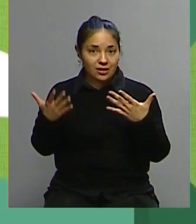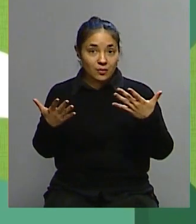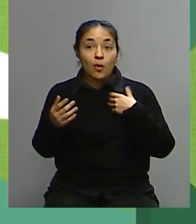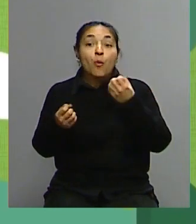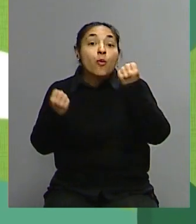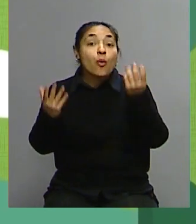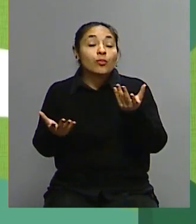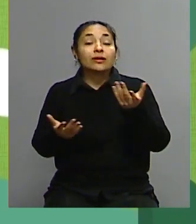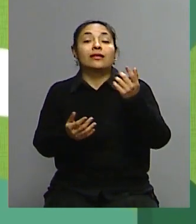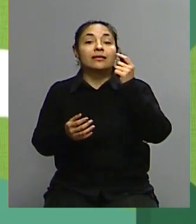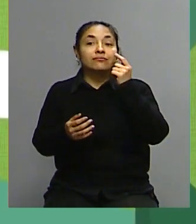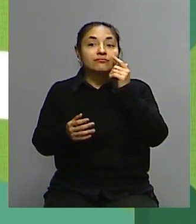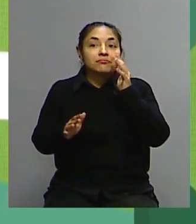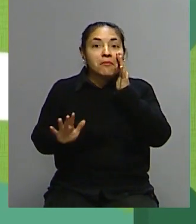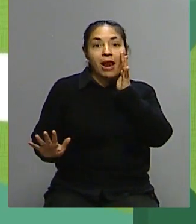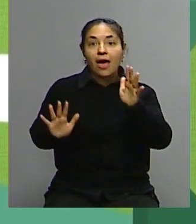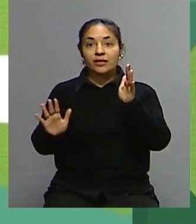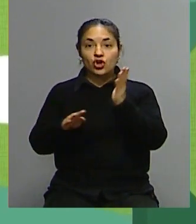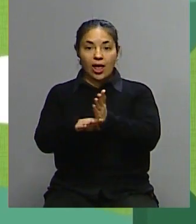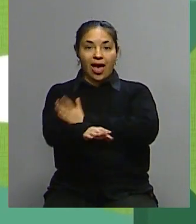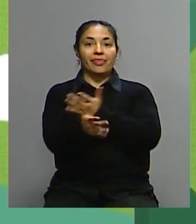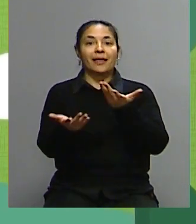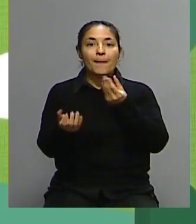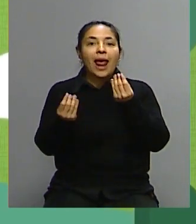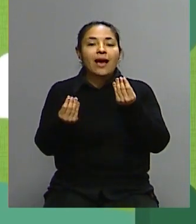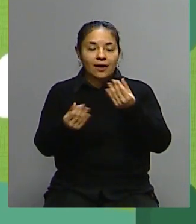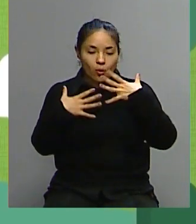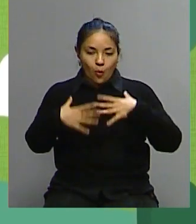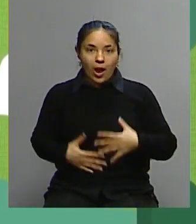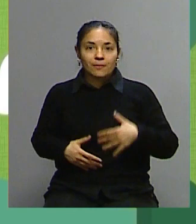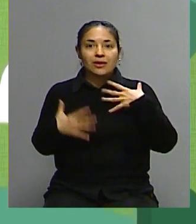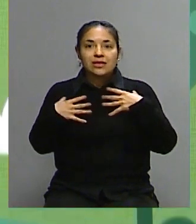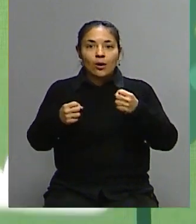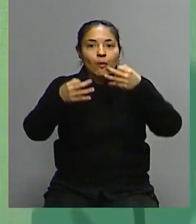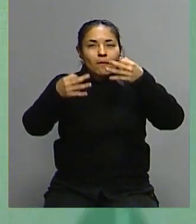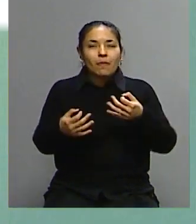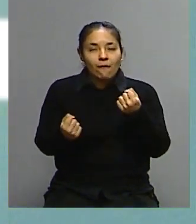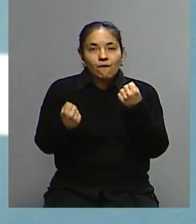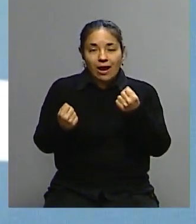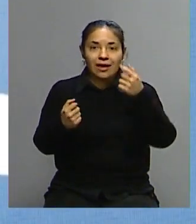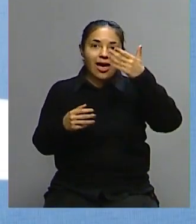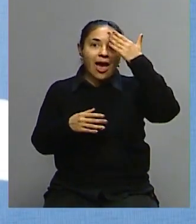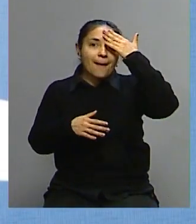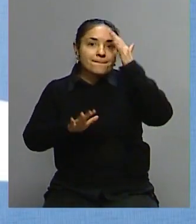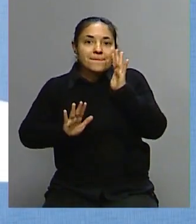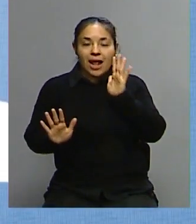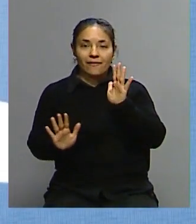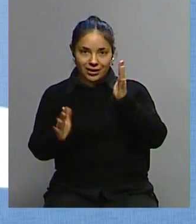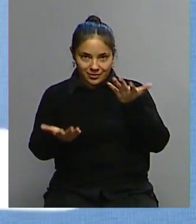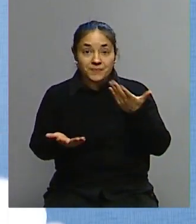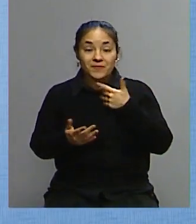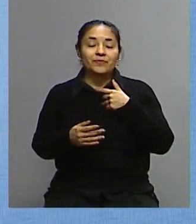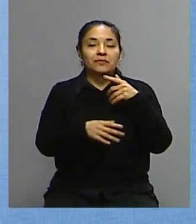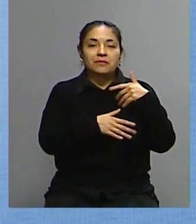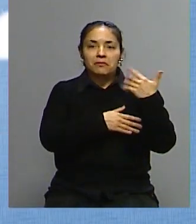que después traen aparejados problemas de salud, etc. De a poco se va avanzando en esto. ¿Sí? En los últimos años sí vemos